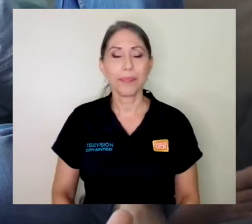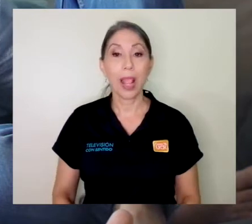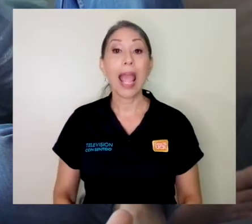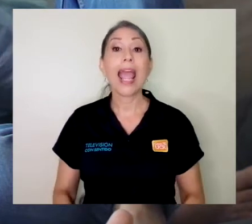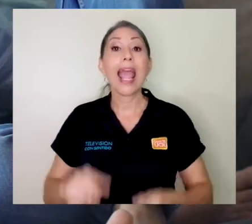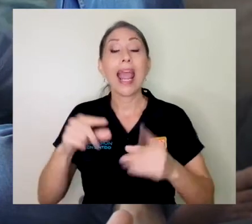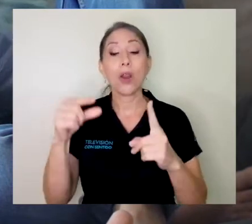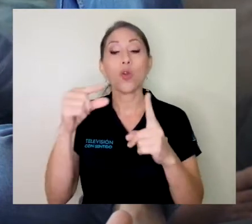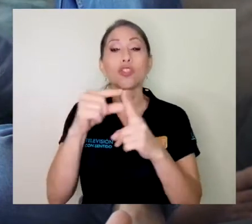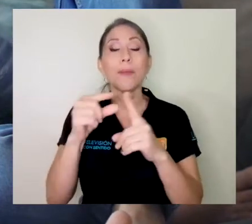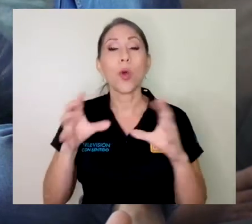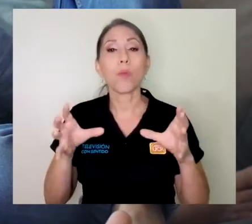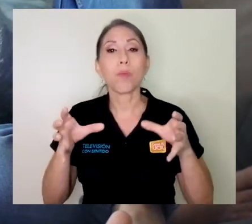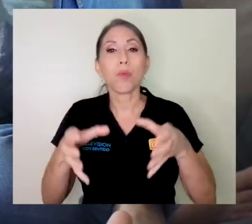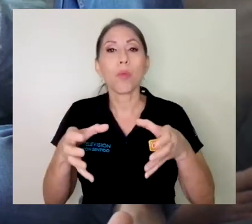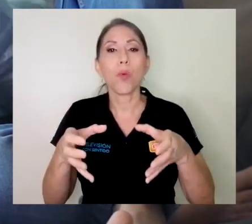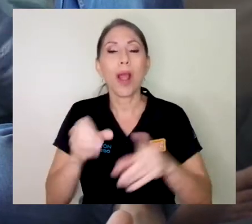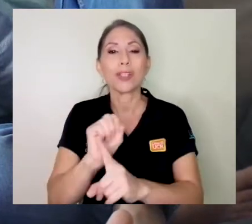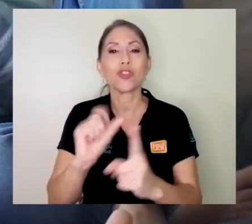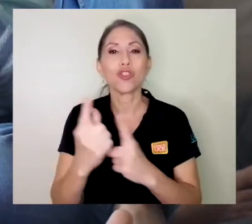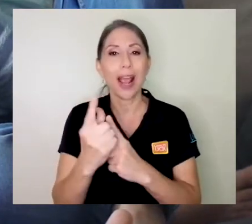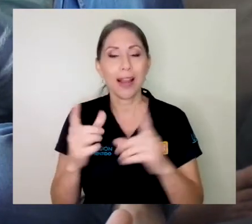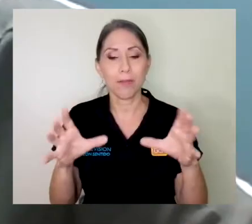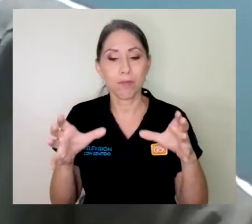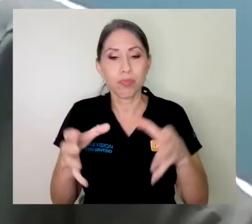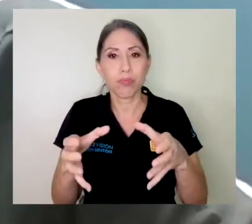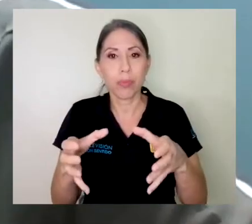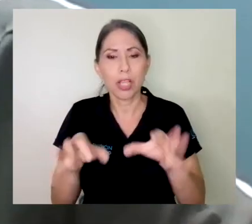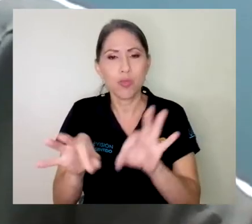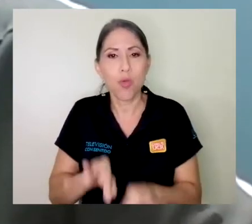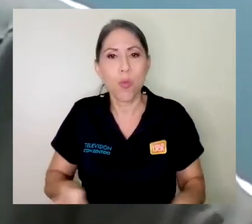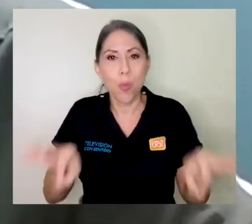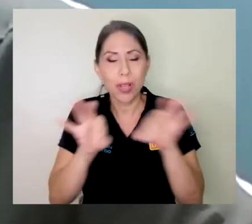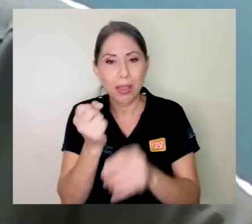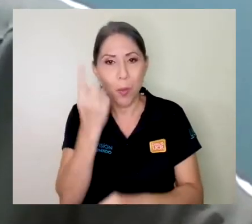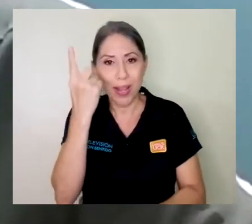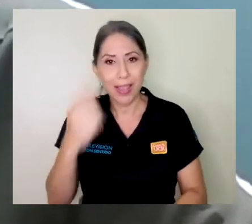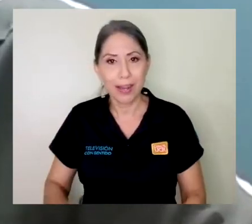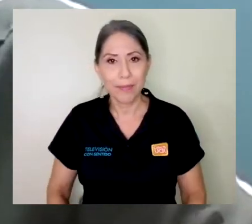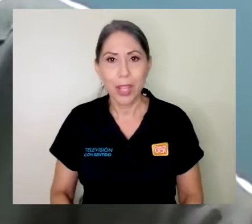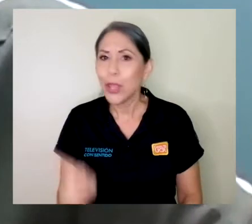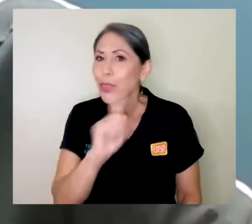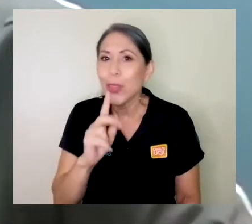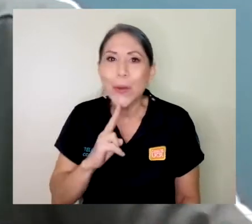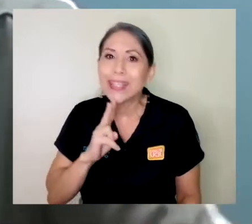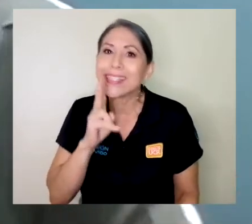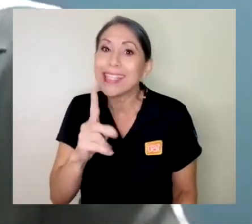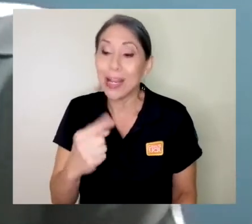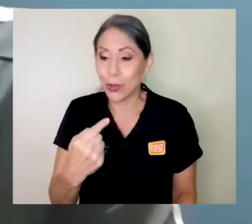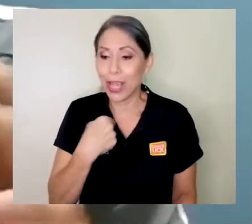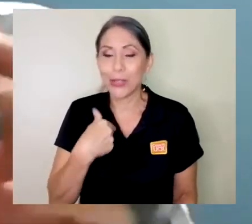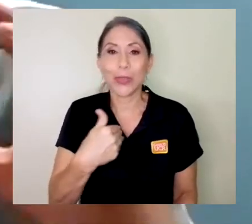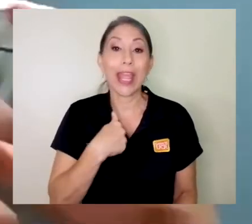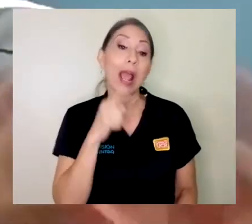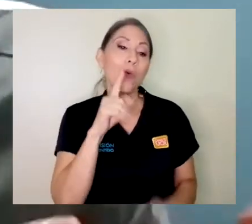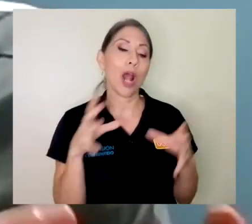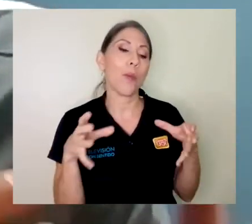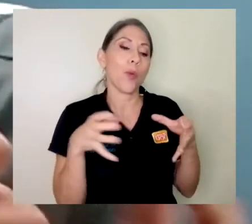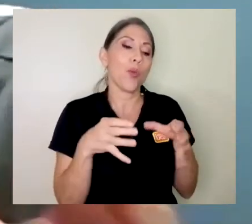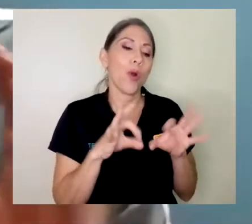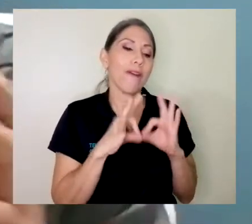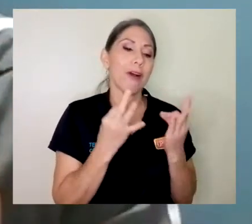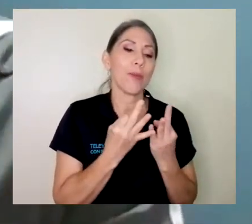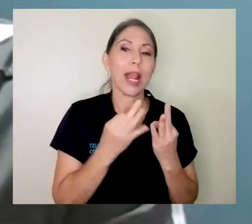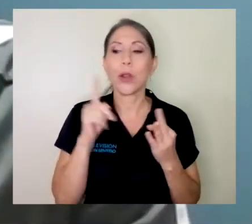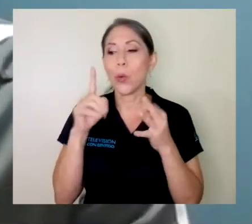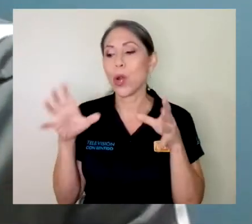El concepto de la burbuja social es muy importante de comprender. No es cierto que yo tenga una burbuja familiar,